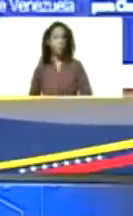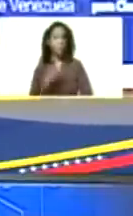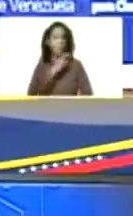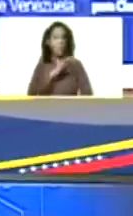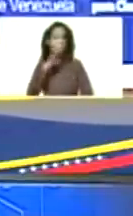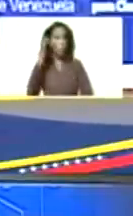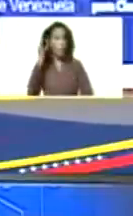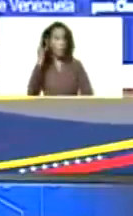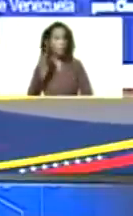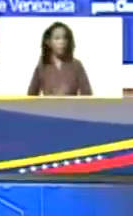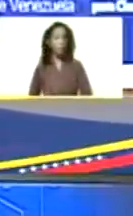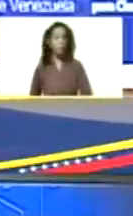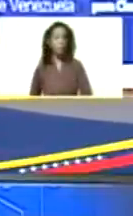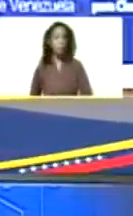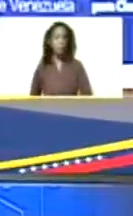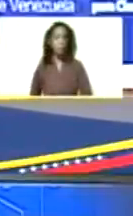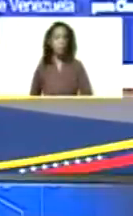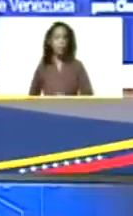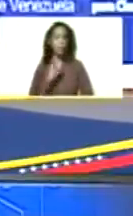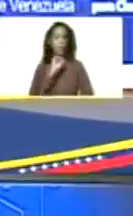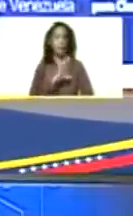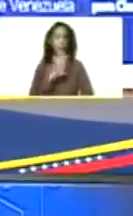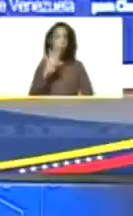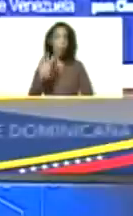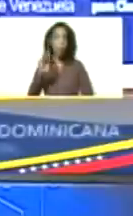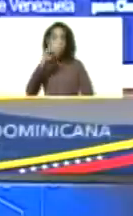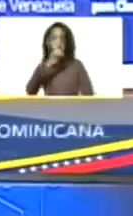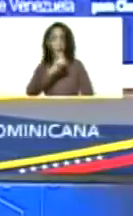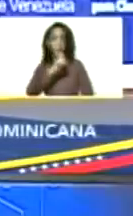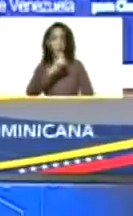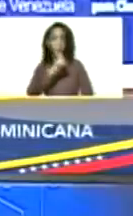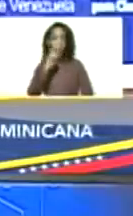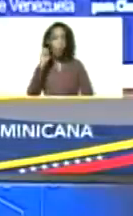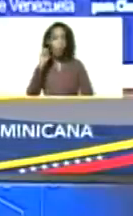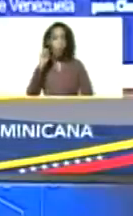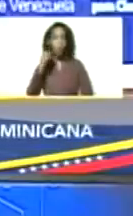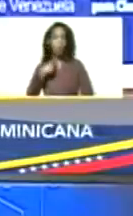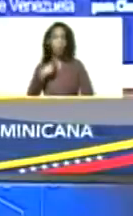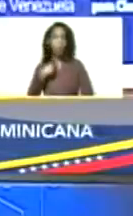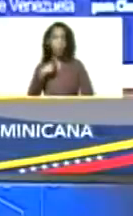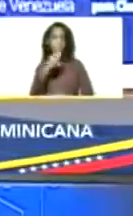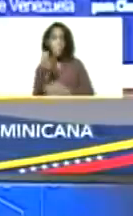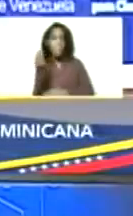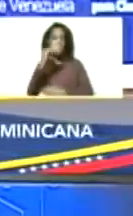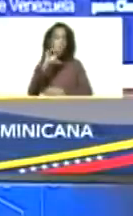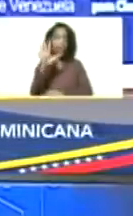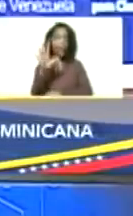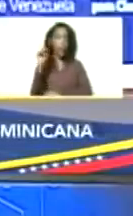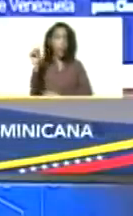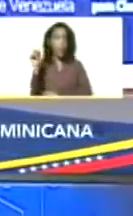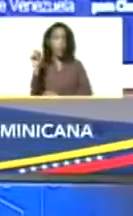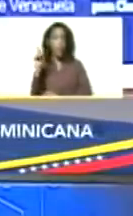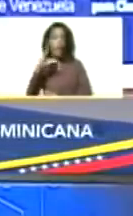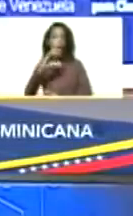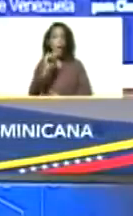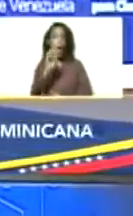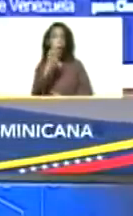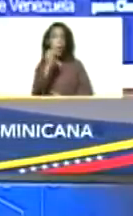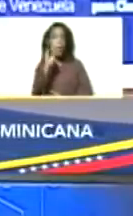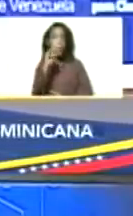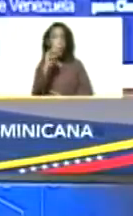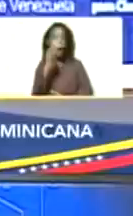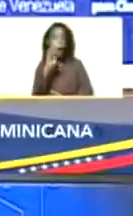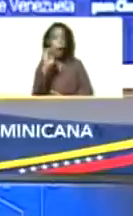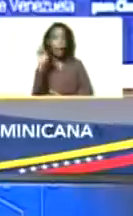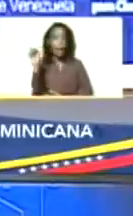señora de 54 años, le llevo 5, de Caurimare, llegó el 12